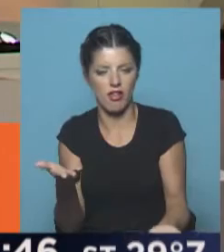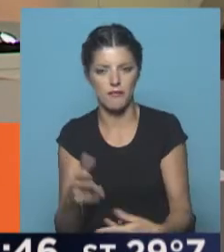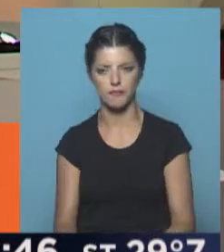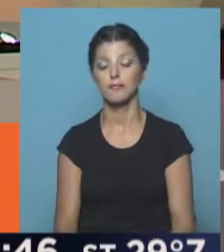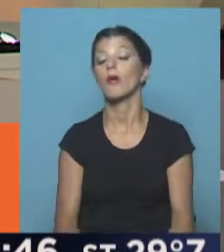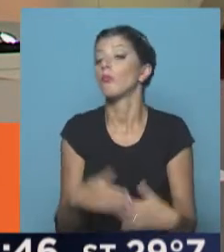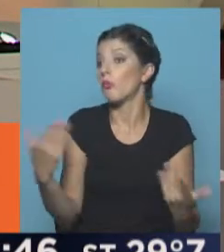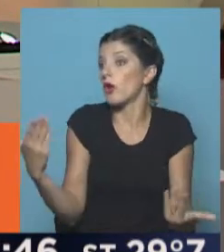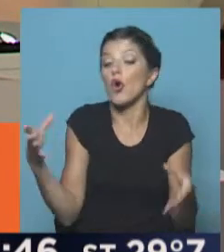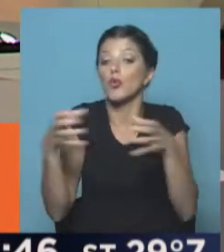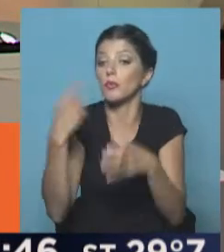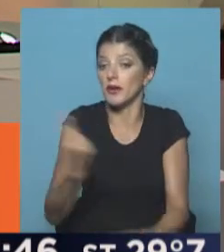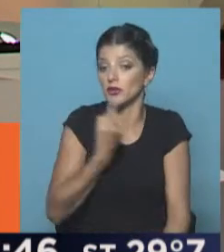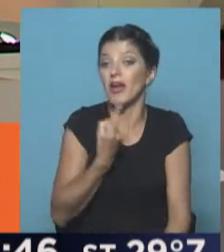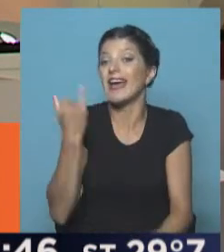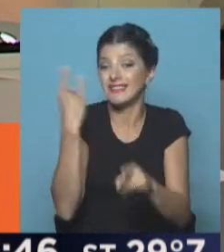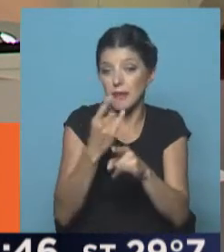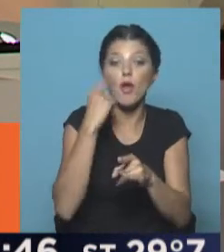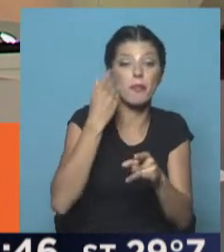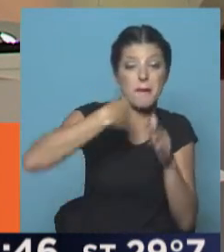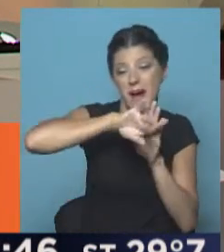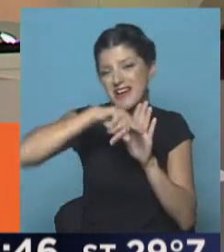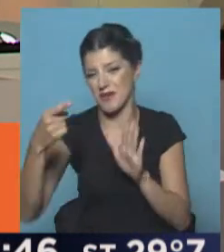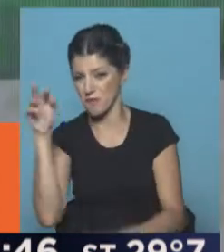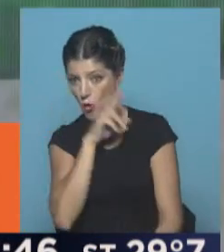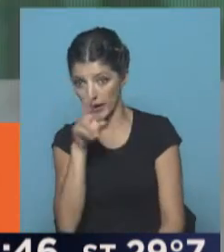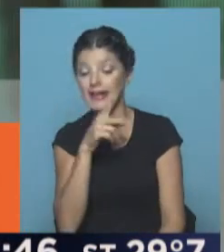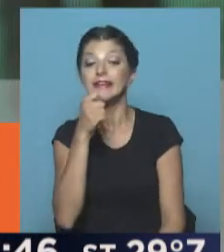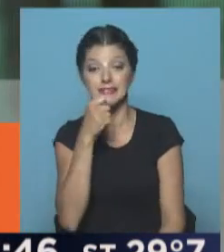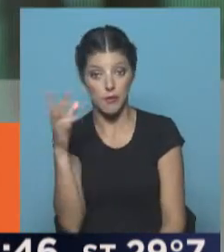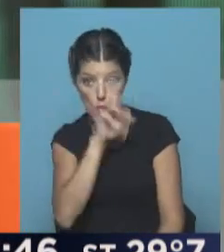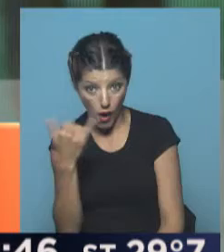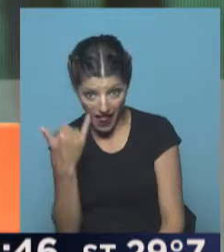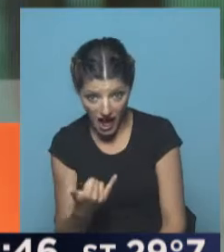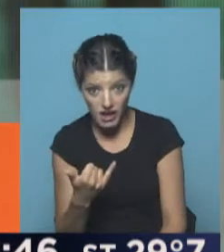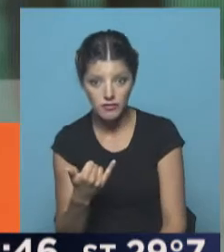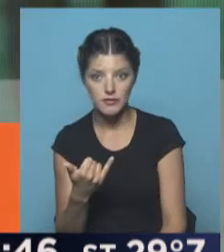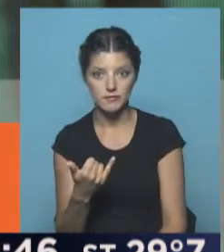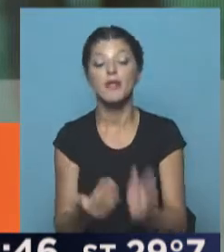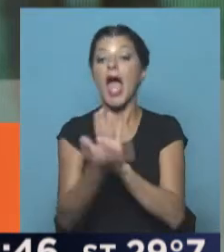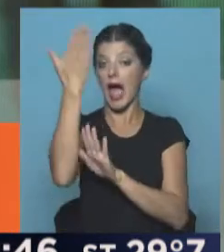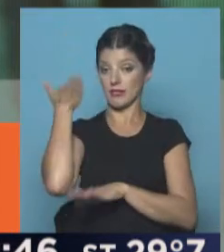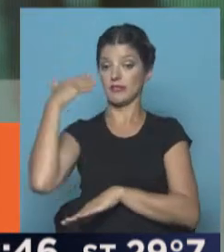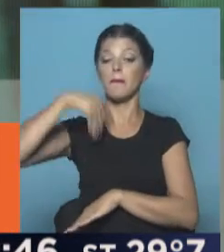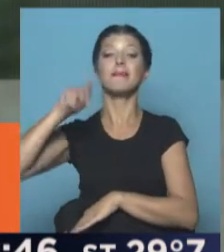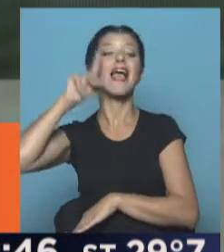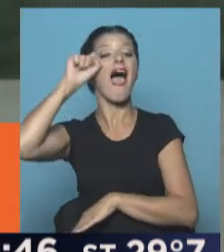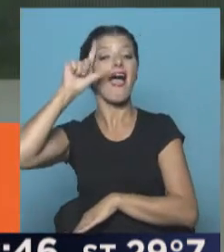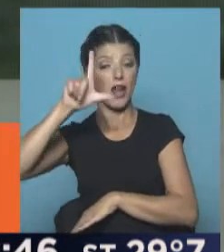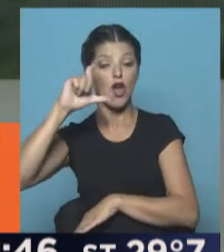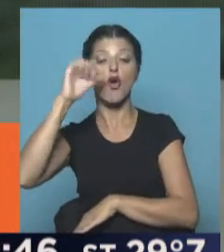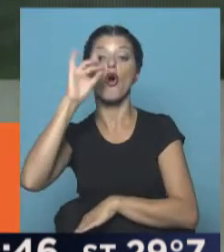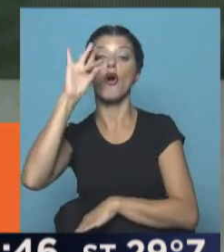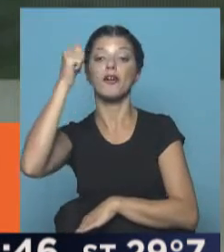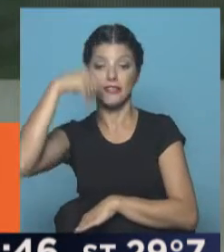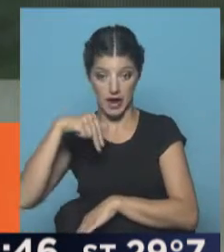vas a encontrar siempre mayoría masculina. Y donde encontrás una mujer, lamentablemente, esto lo decía Michael Korda, un sociólogo de los años